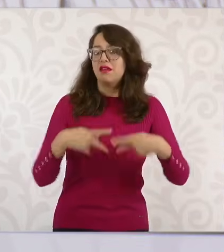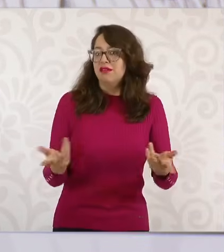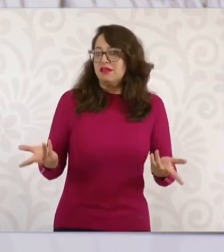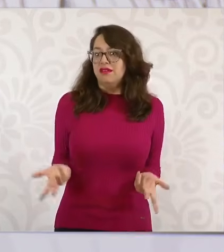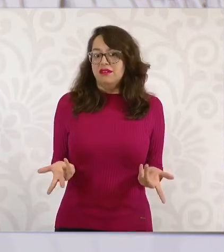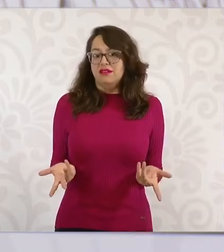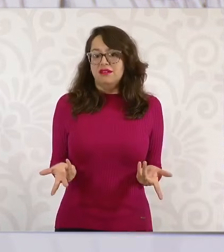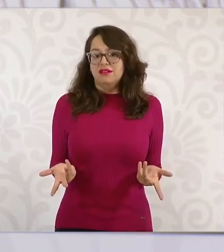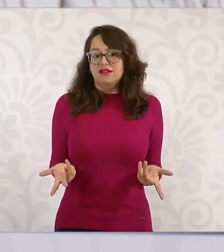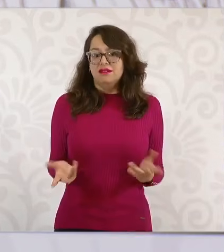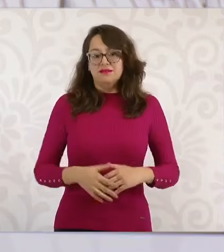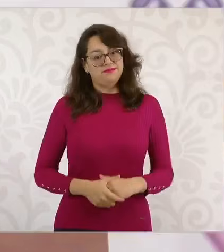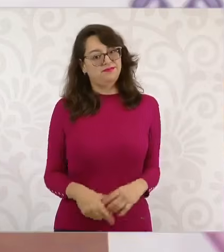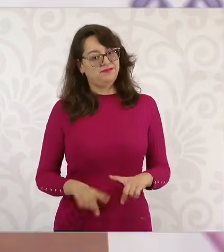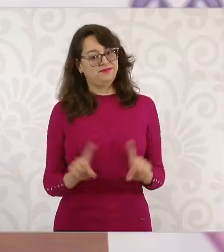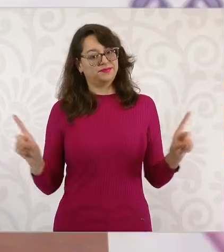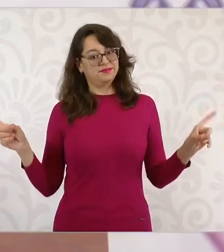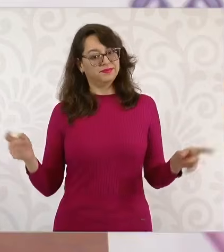distinto.